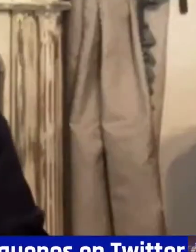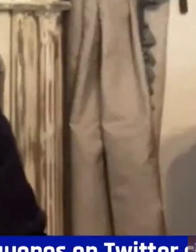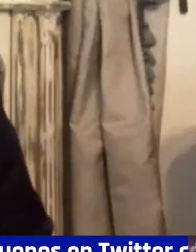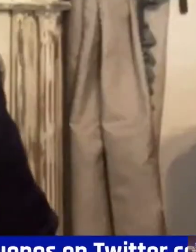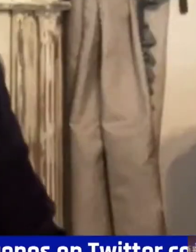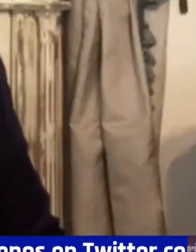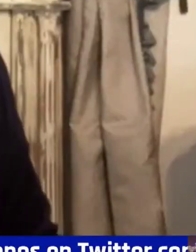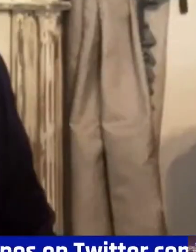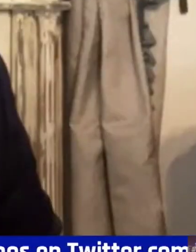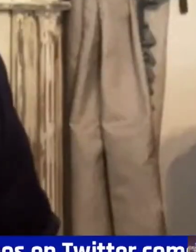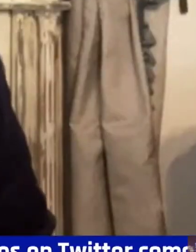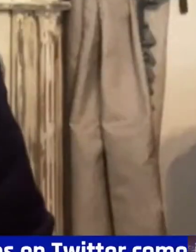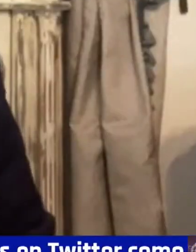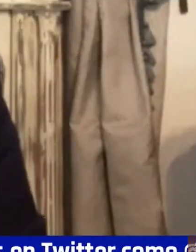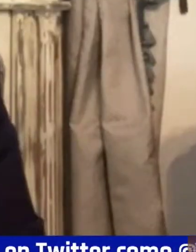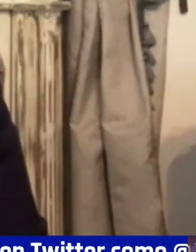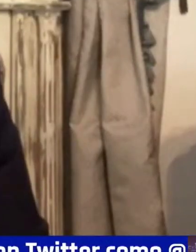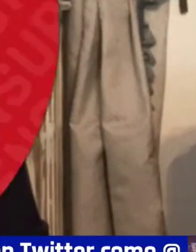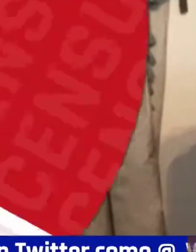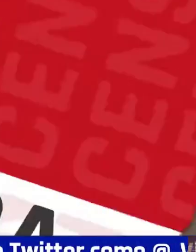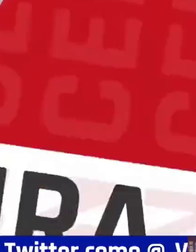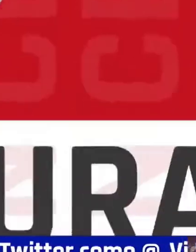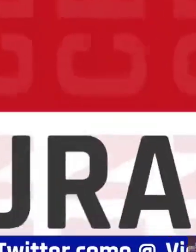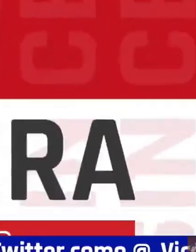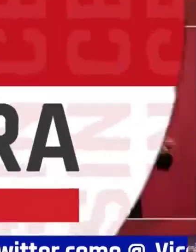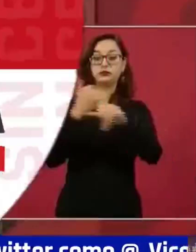a ver y escuchar lo que dijo el presidente.